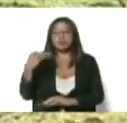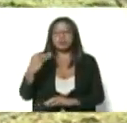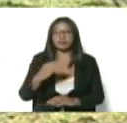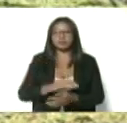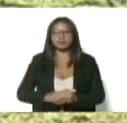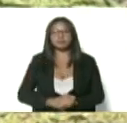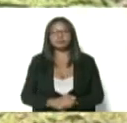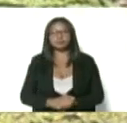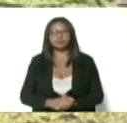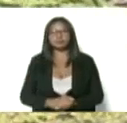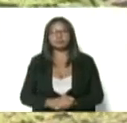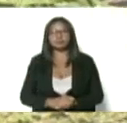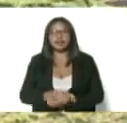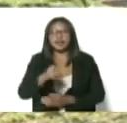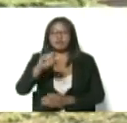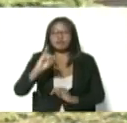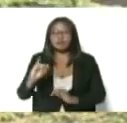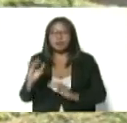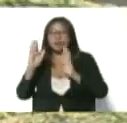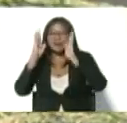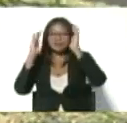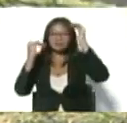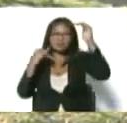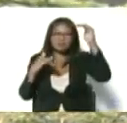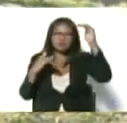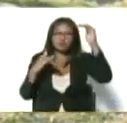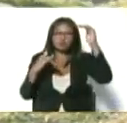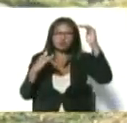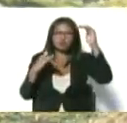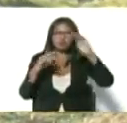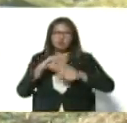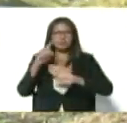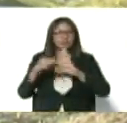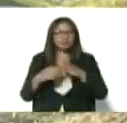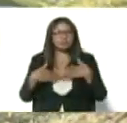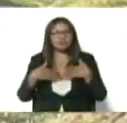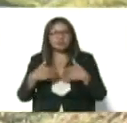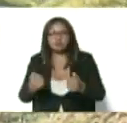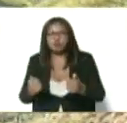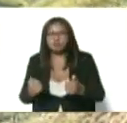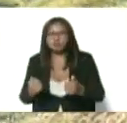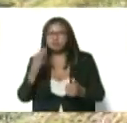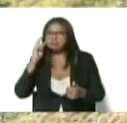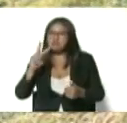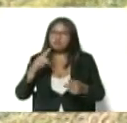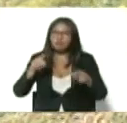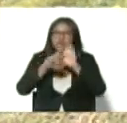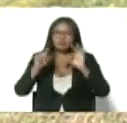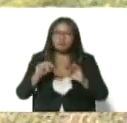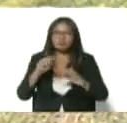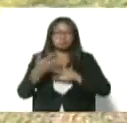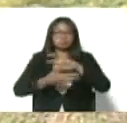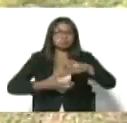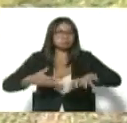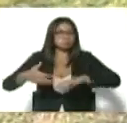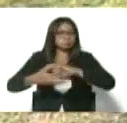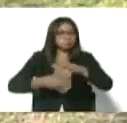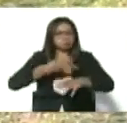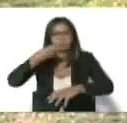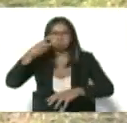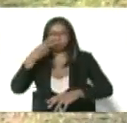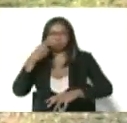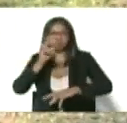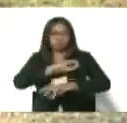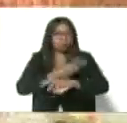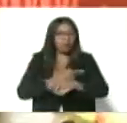están siendo atendidos del punto de vista de su salud tomando en cuenta que el problema de la droga un problema muy grave